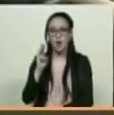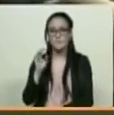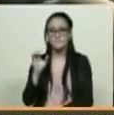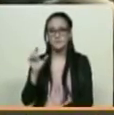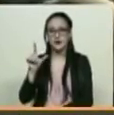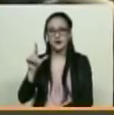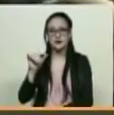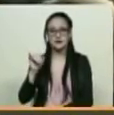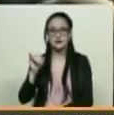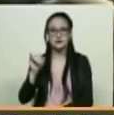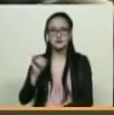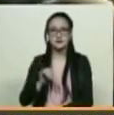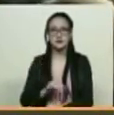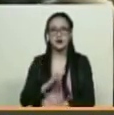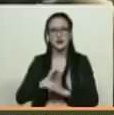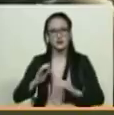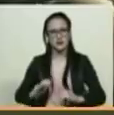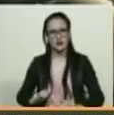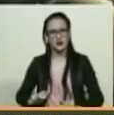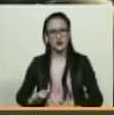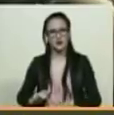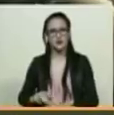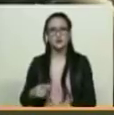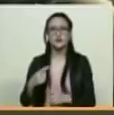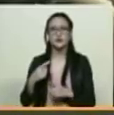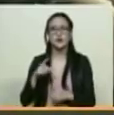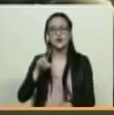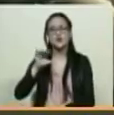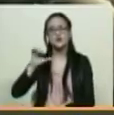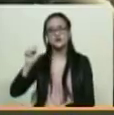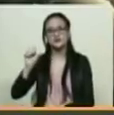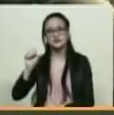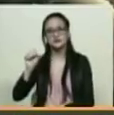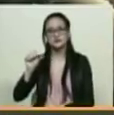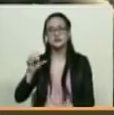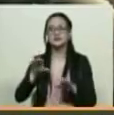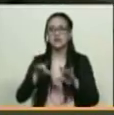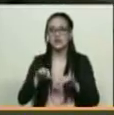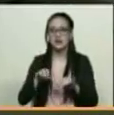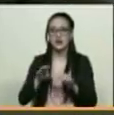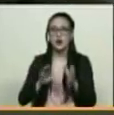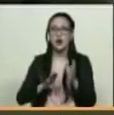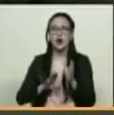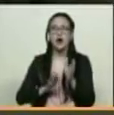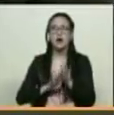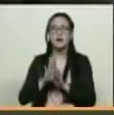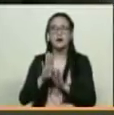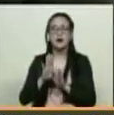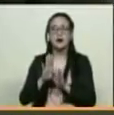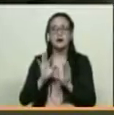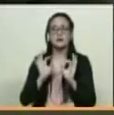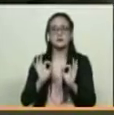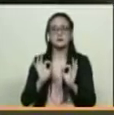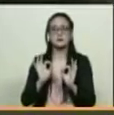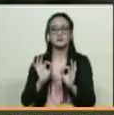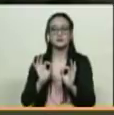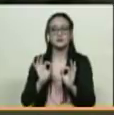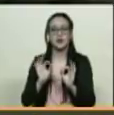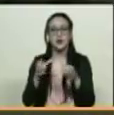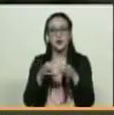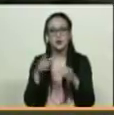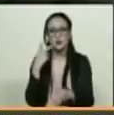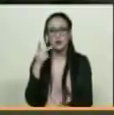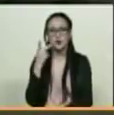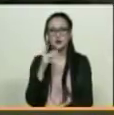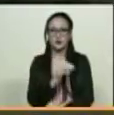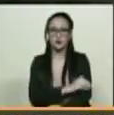social cristiano COPEI, y Luis Romero, quien es el secretario general de Avanzada Progresista, por cierto, es el partido